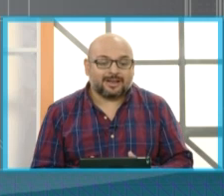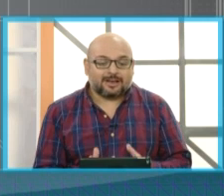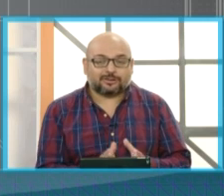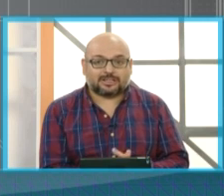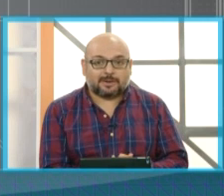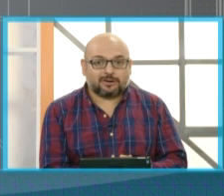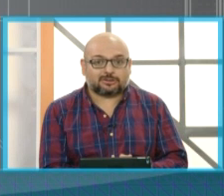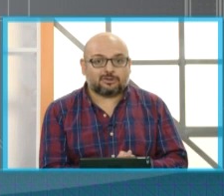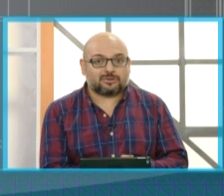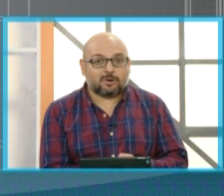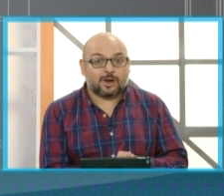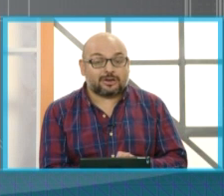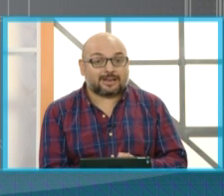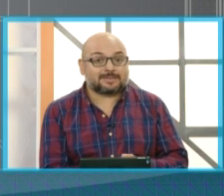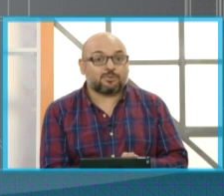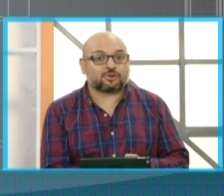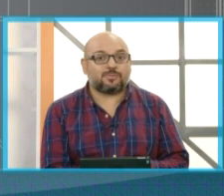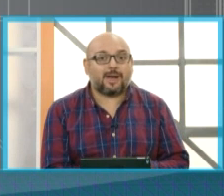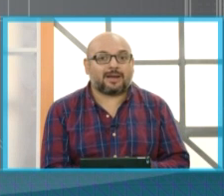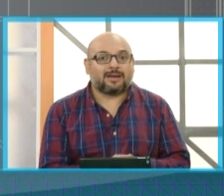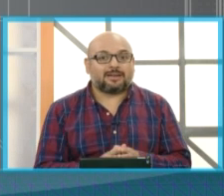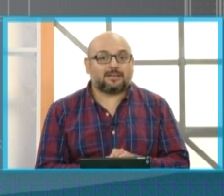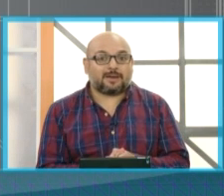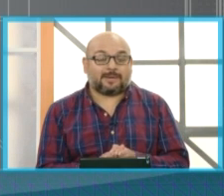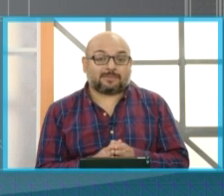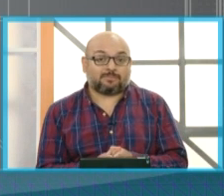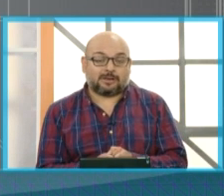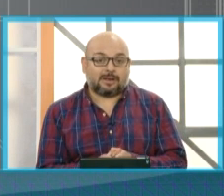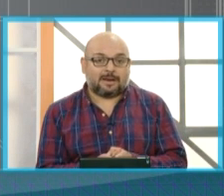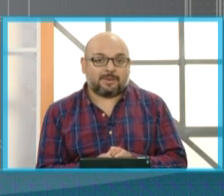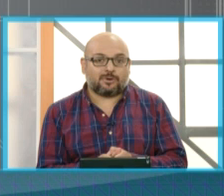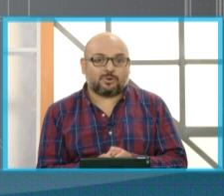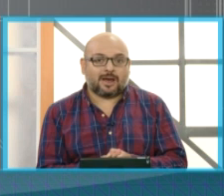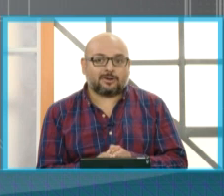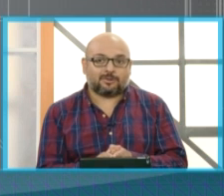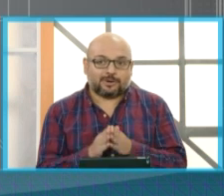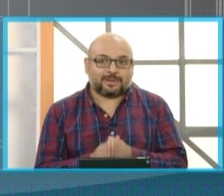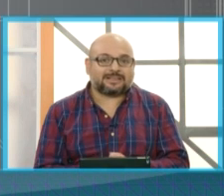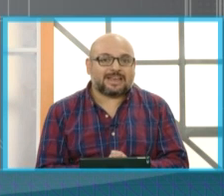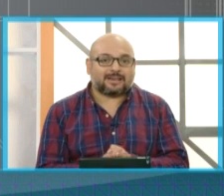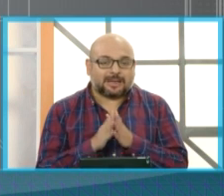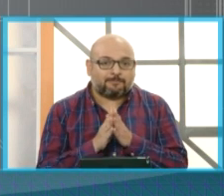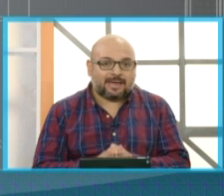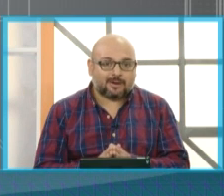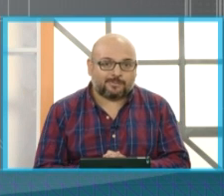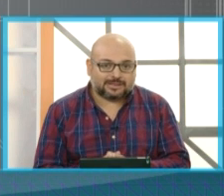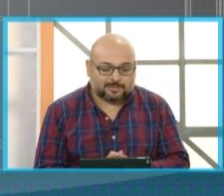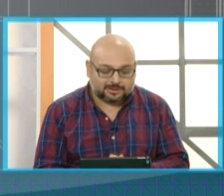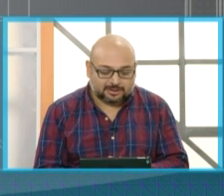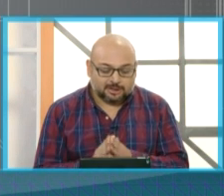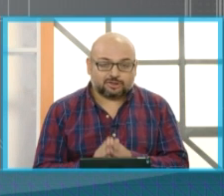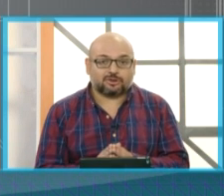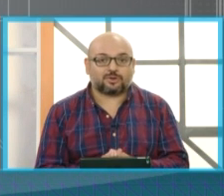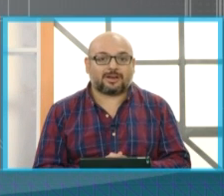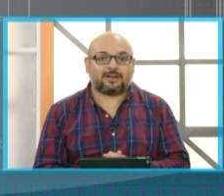jugar, contrastaba con esto, ¿no?, con una jugadora que es musulmana y estaba en el mismo lugar, ¿no?, pero vestida y tapada